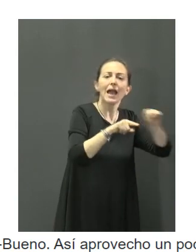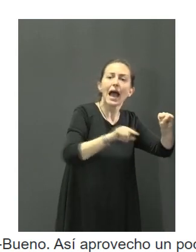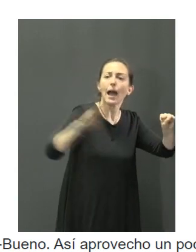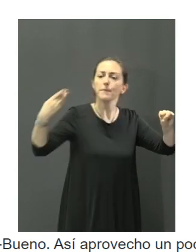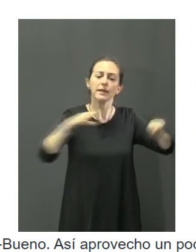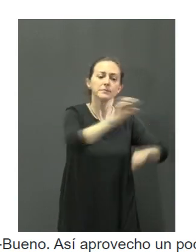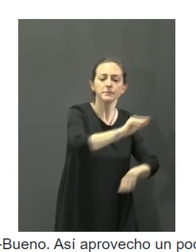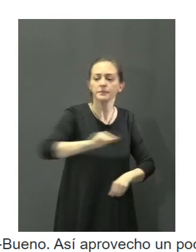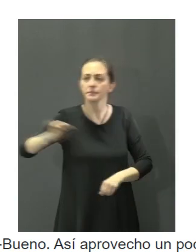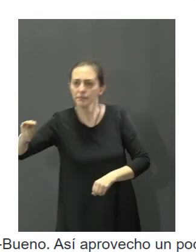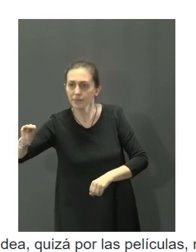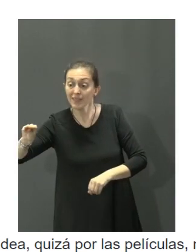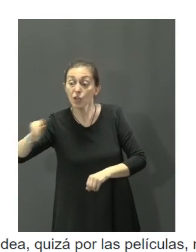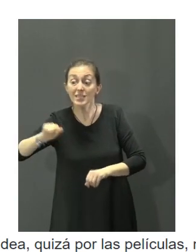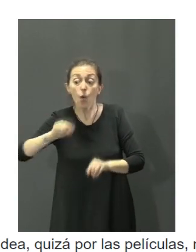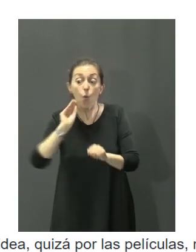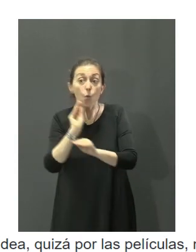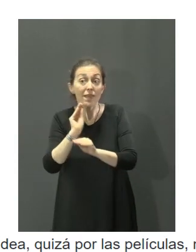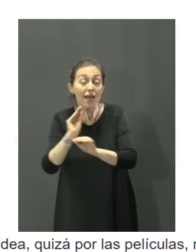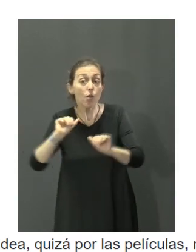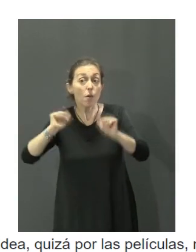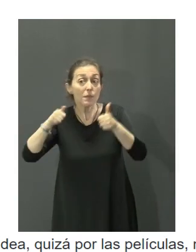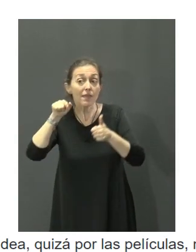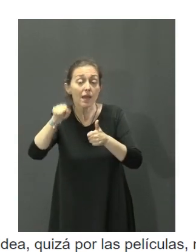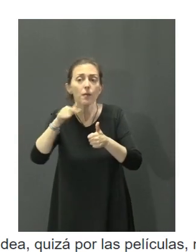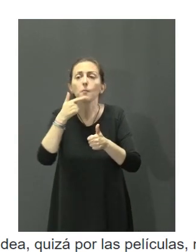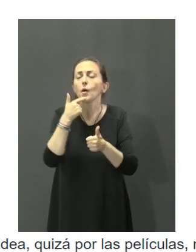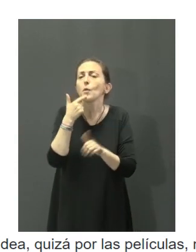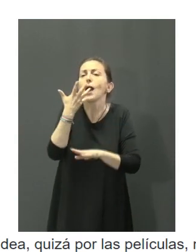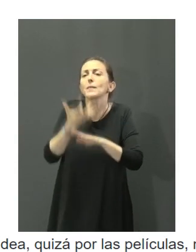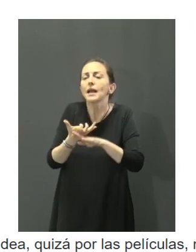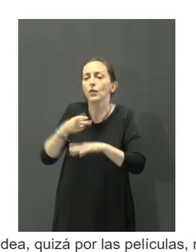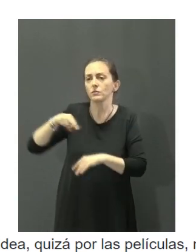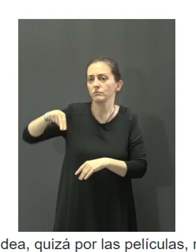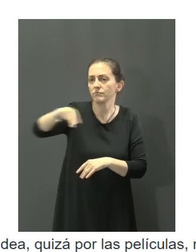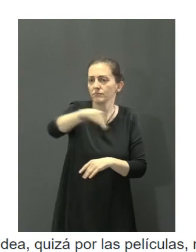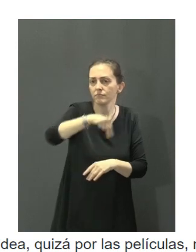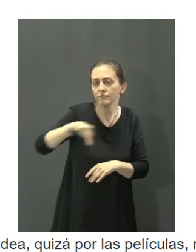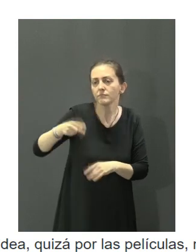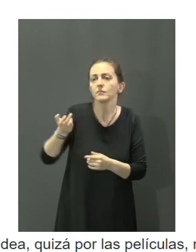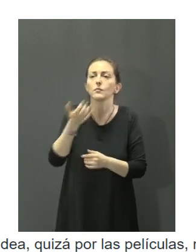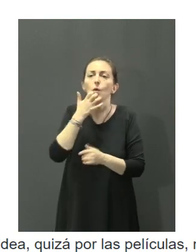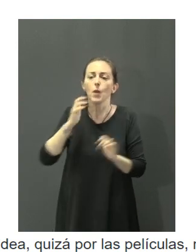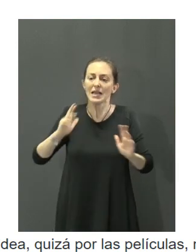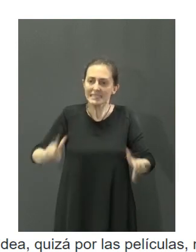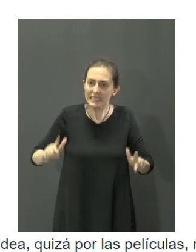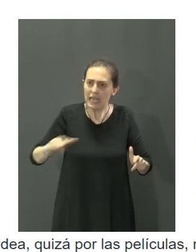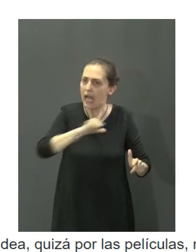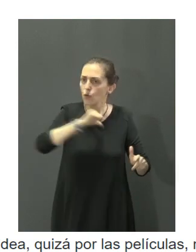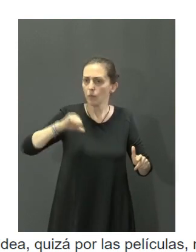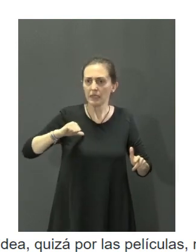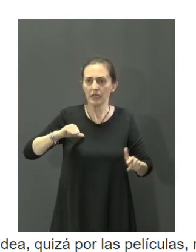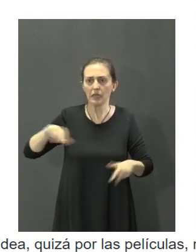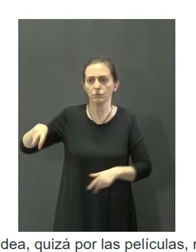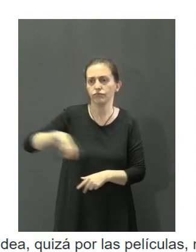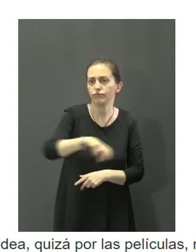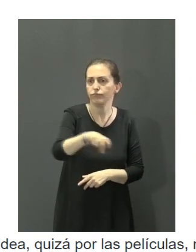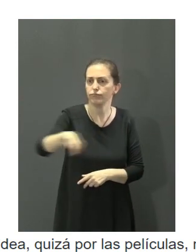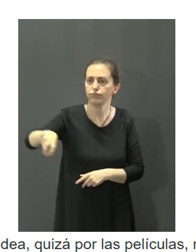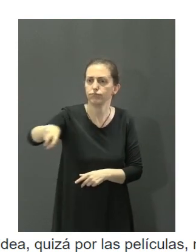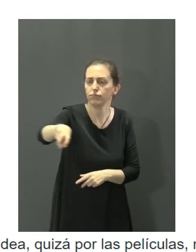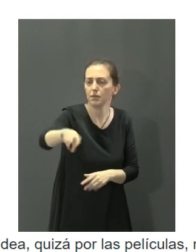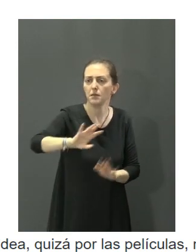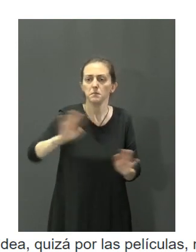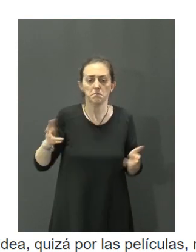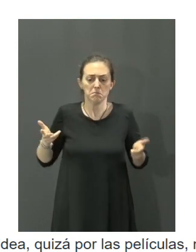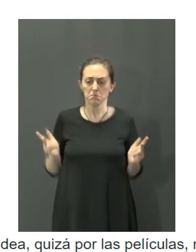primeras aplicaciones a cuidados tienen que ver con eso. Por ejemplo, pues aplicaciones que ayudan a la movilidad. Hay desde sillas de ruedas autónomas que empieza a haber, en el que